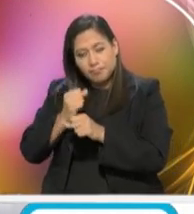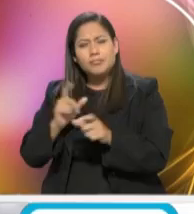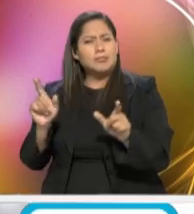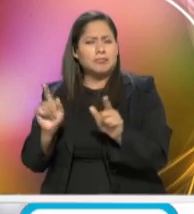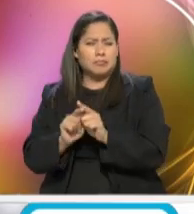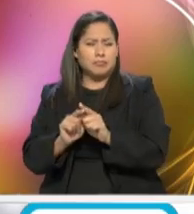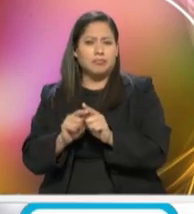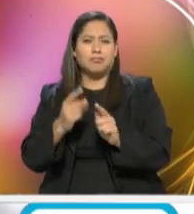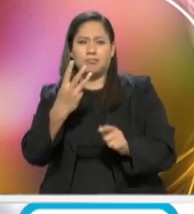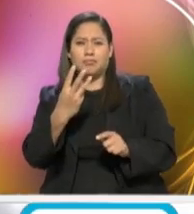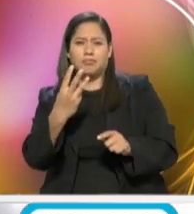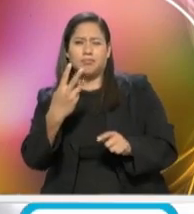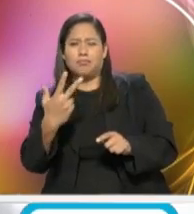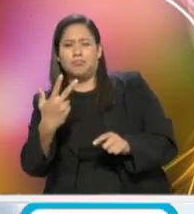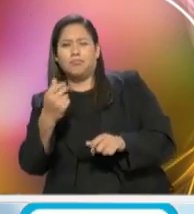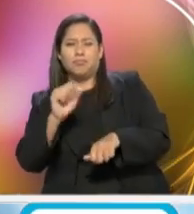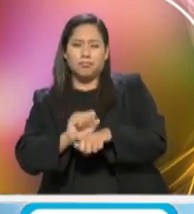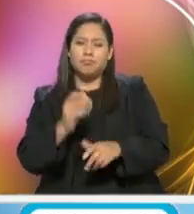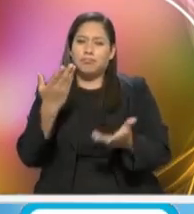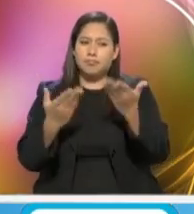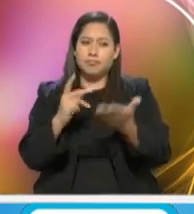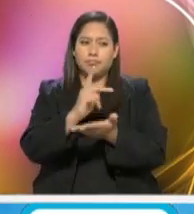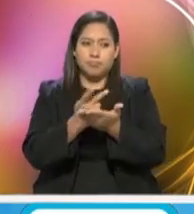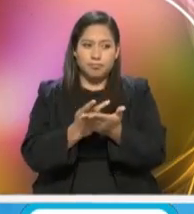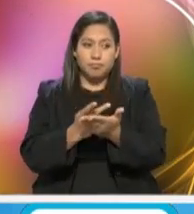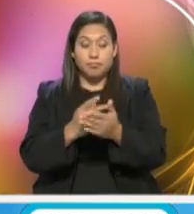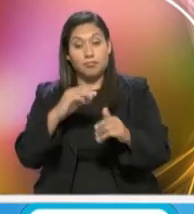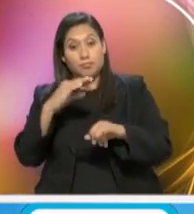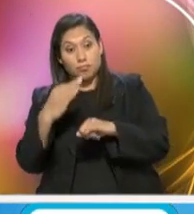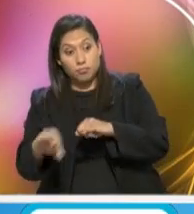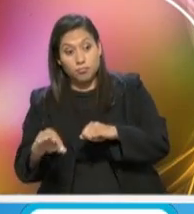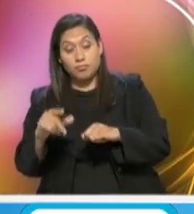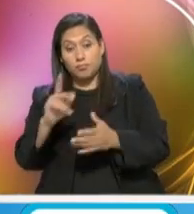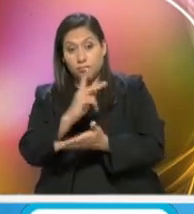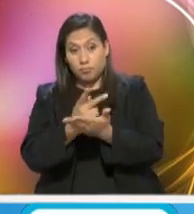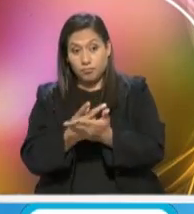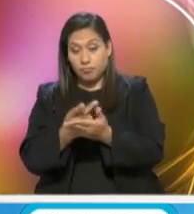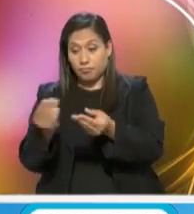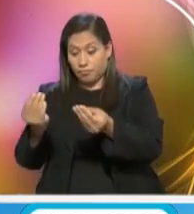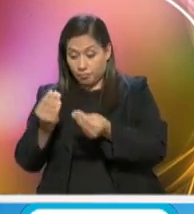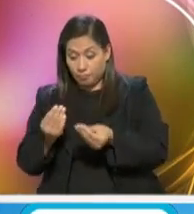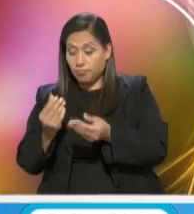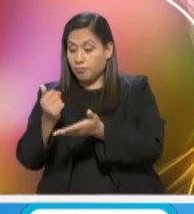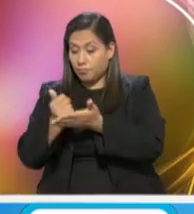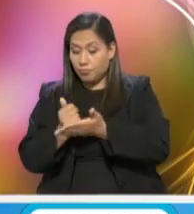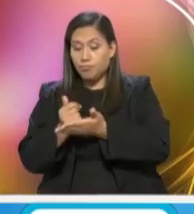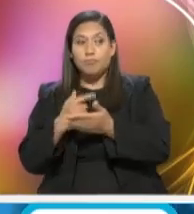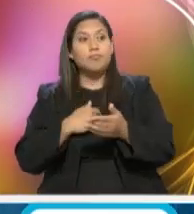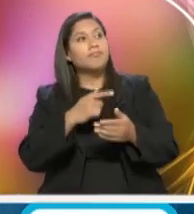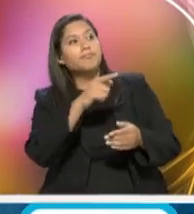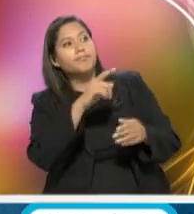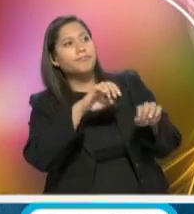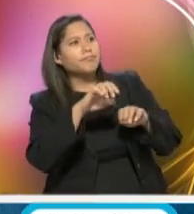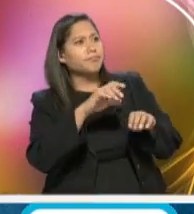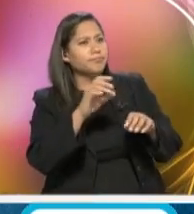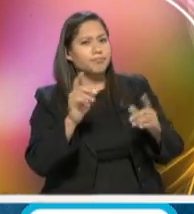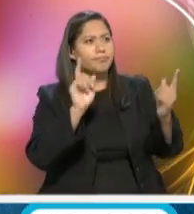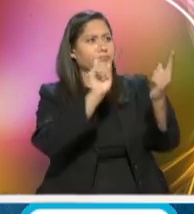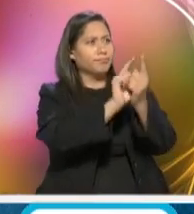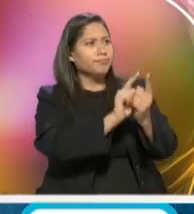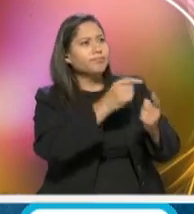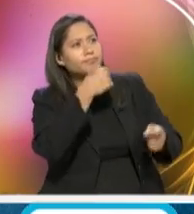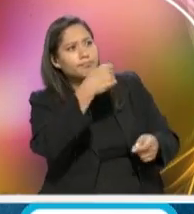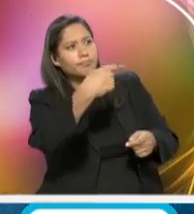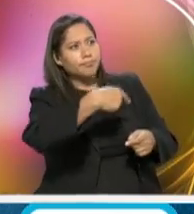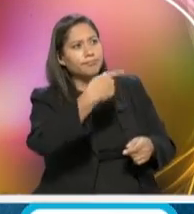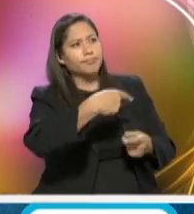cortas, entre 3 y 8 semanas, dependiendo del programa, y al final de la capacitación los ayudamos a vincularse con un empleador para que tengan una entrevista.